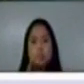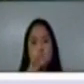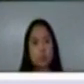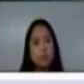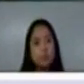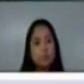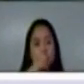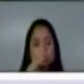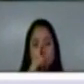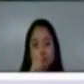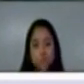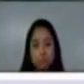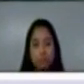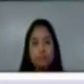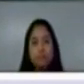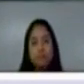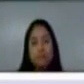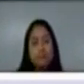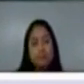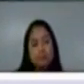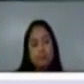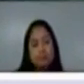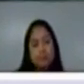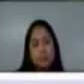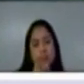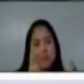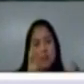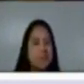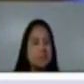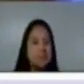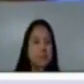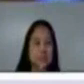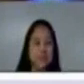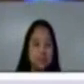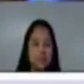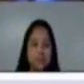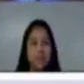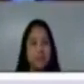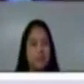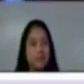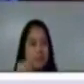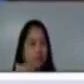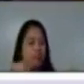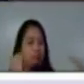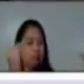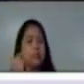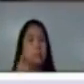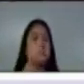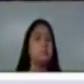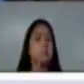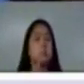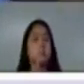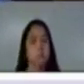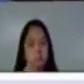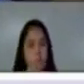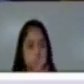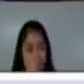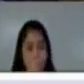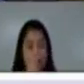oportuna. Totalmente, Julio, porque mire, se puede interpretar en el que, ¿qué viene a hacer el presidente de México? ¿Será que